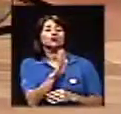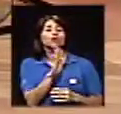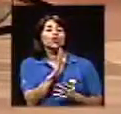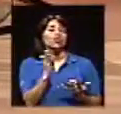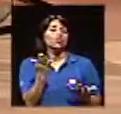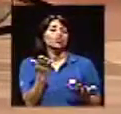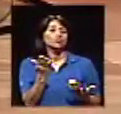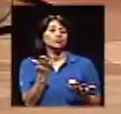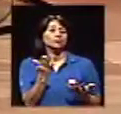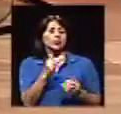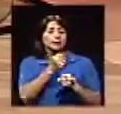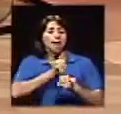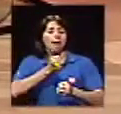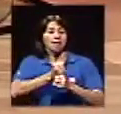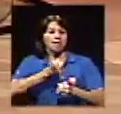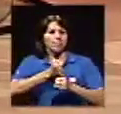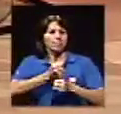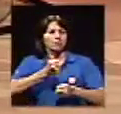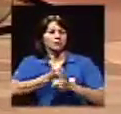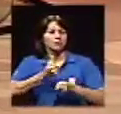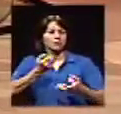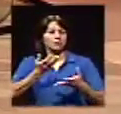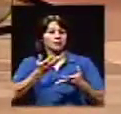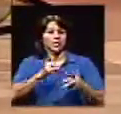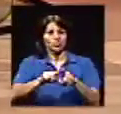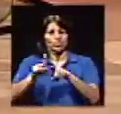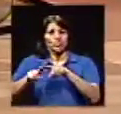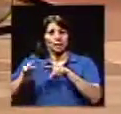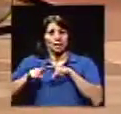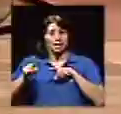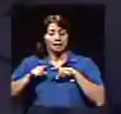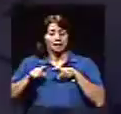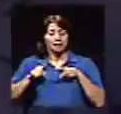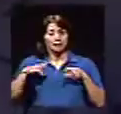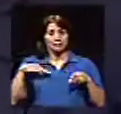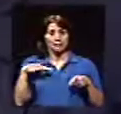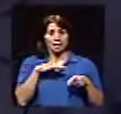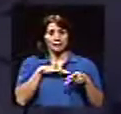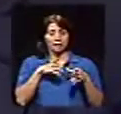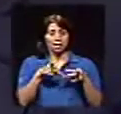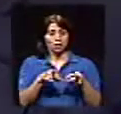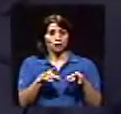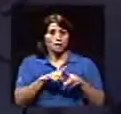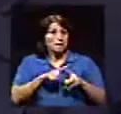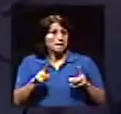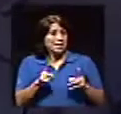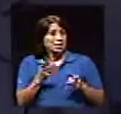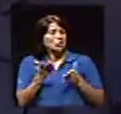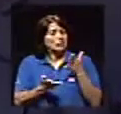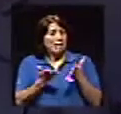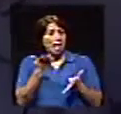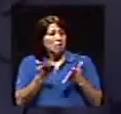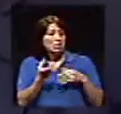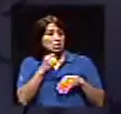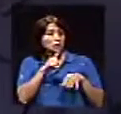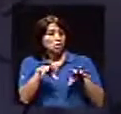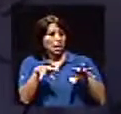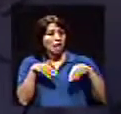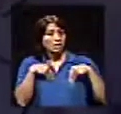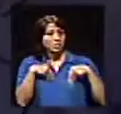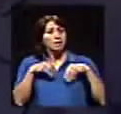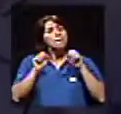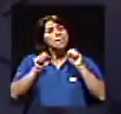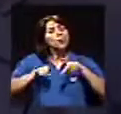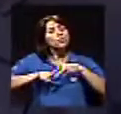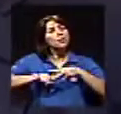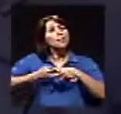por sus tareas en los ministerios, pero tal vez, si usted no lo tiene a mal, podríamos empezar un poco